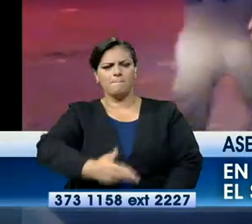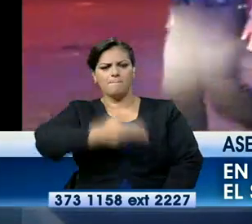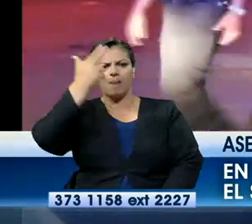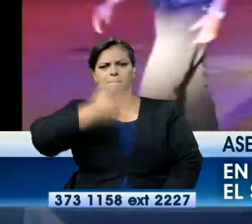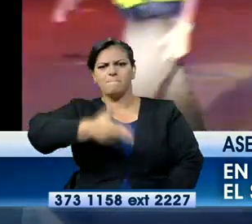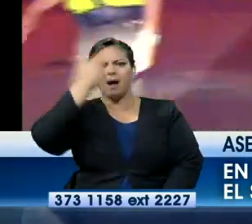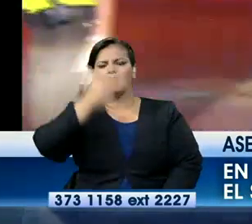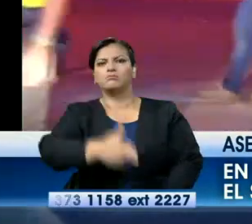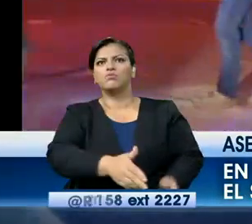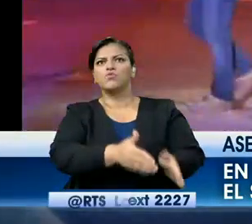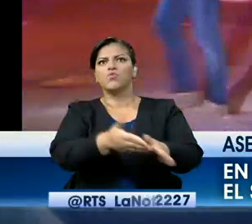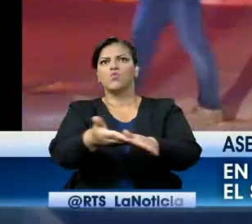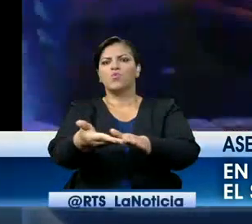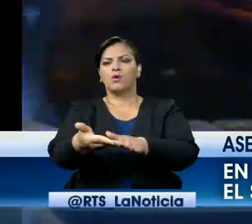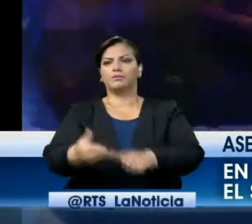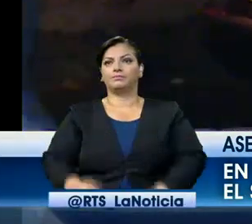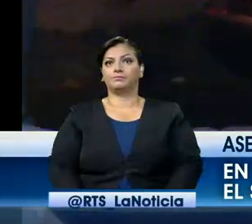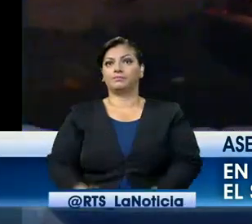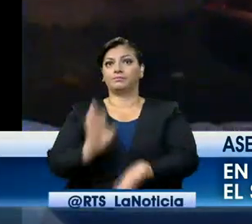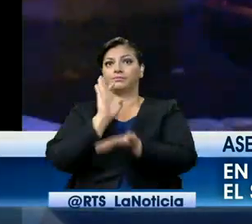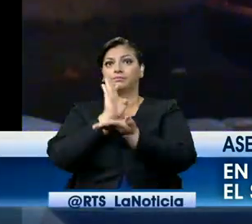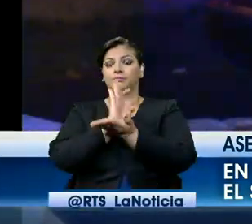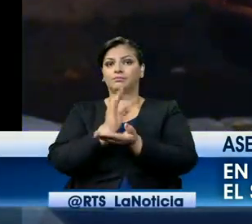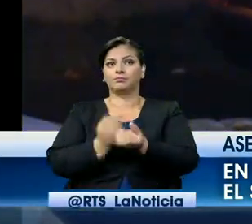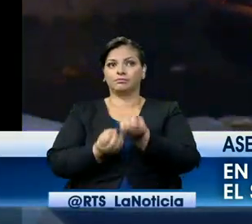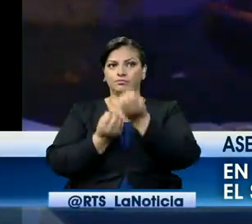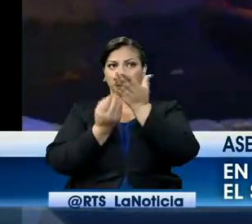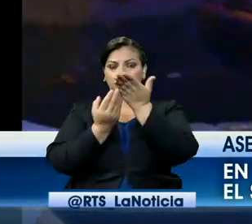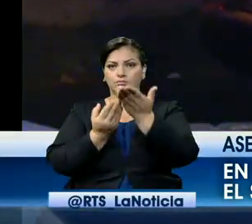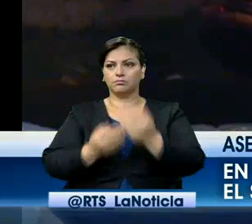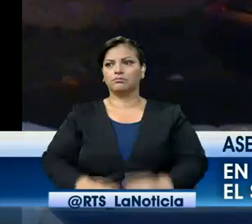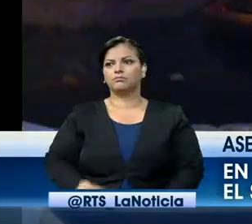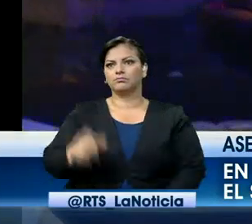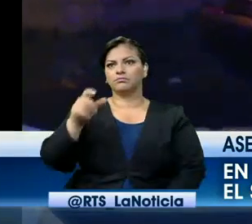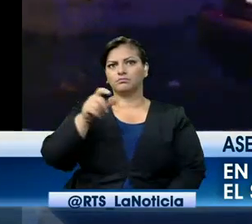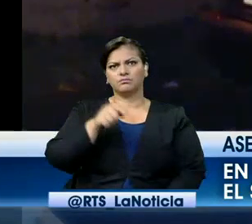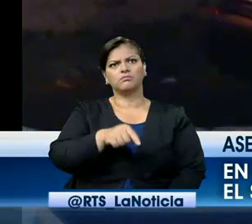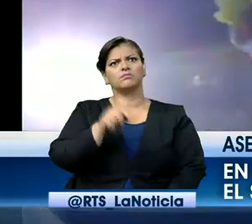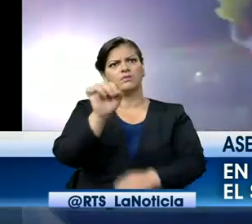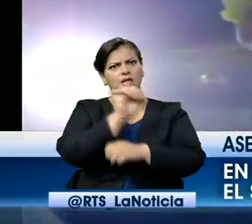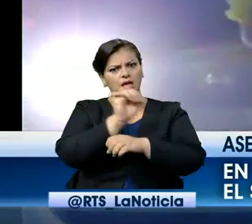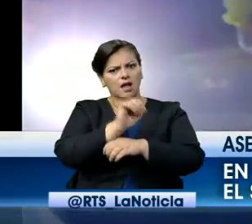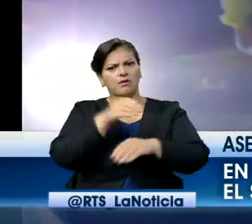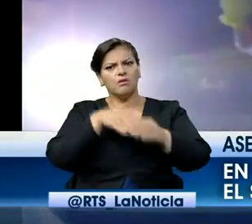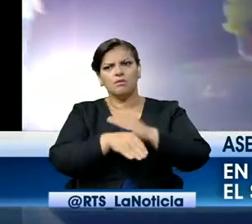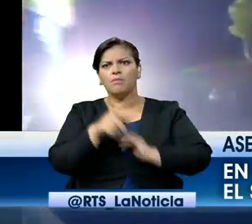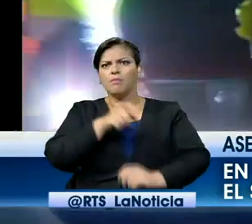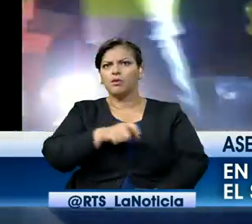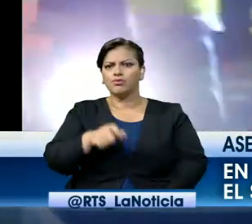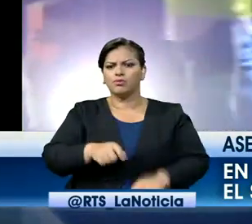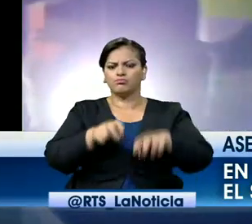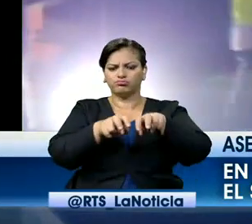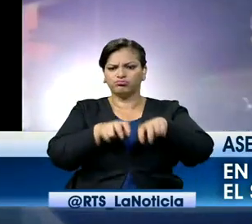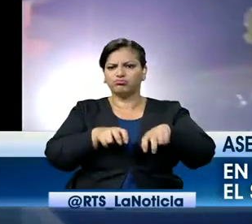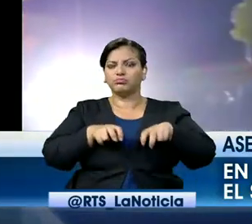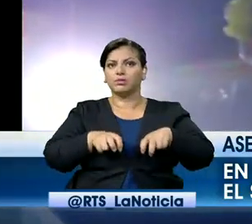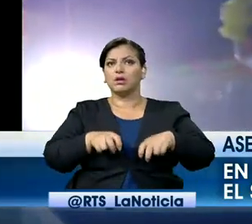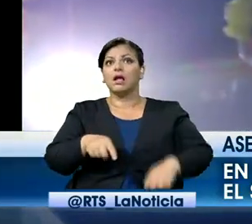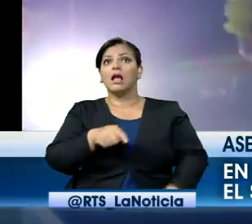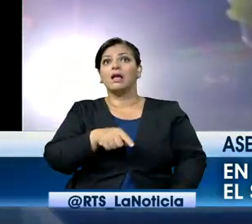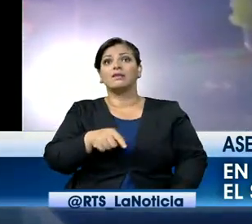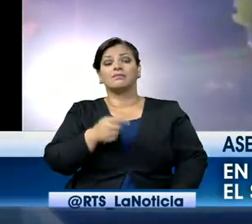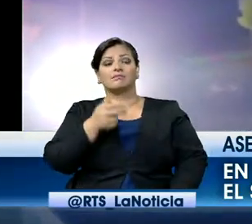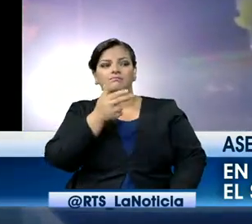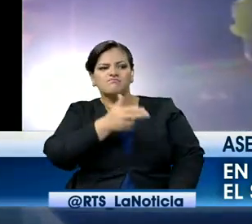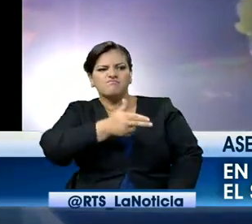Según testigos, los asesinos se encontraban también al interior del vehículo, pero tras lograr su cometido,